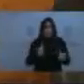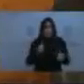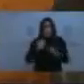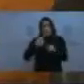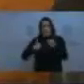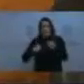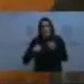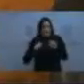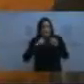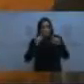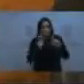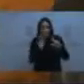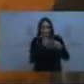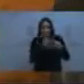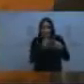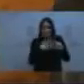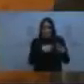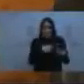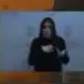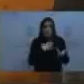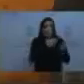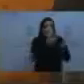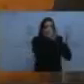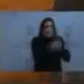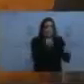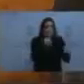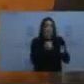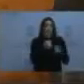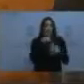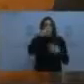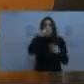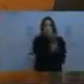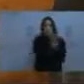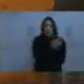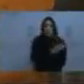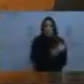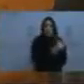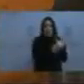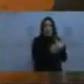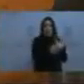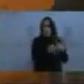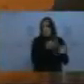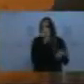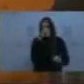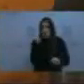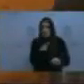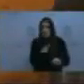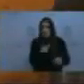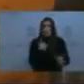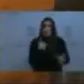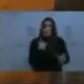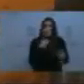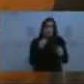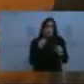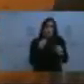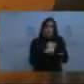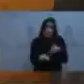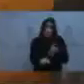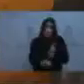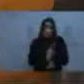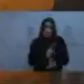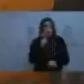del resto de Asturias. Usted dijo que el documento presentado es un plan basura. Yo discrepo profundamente y pienso que